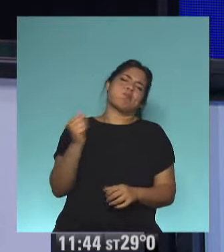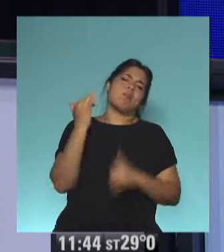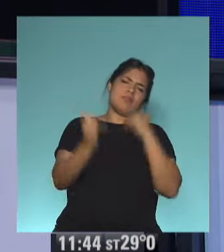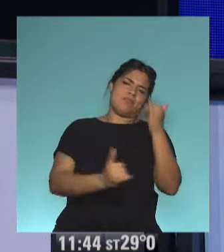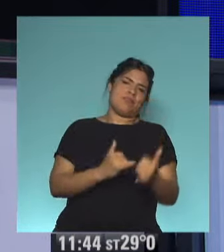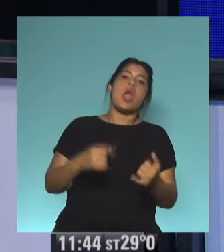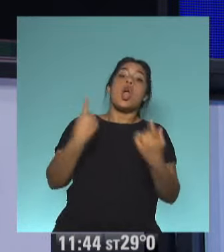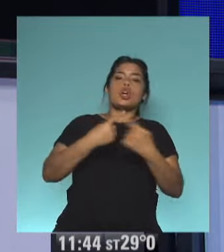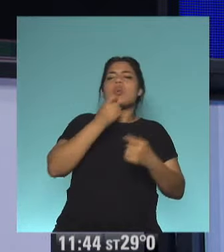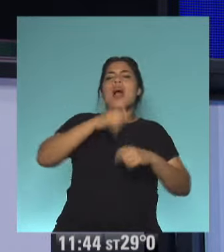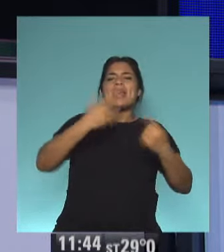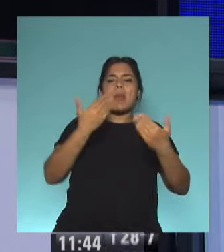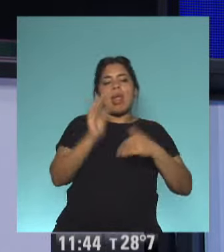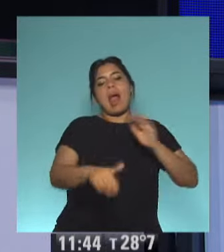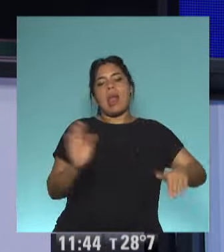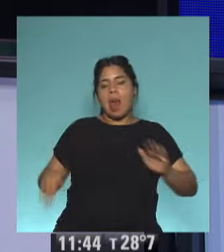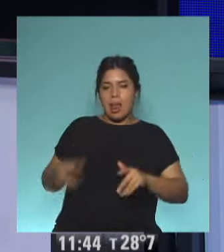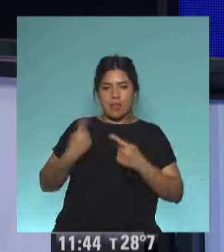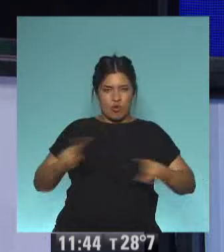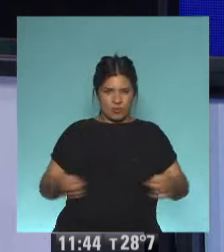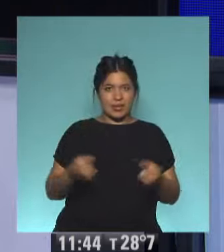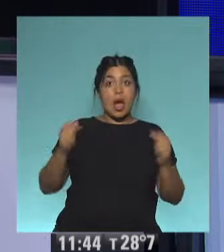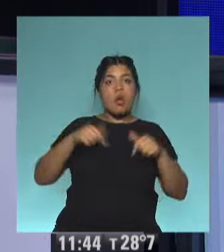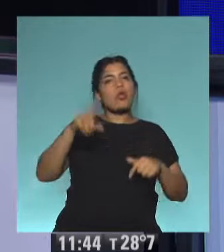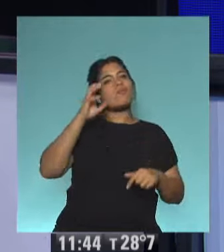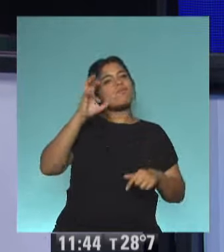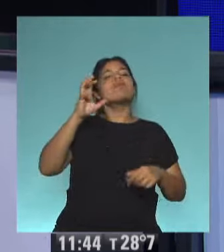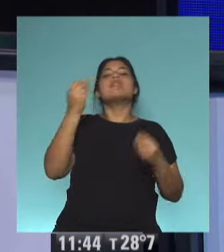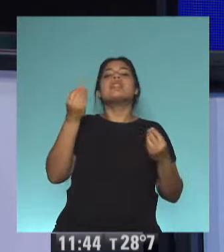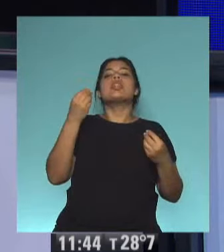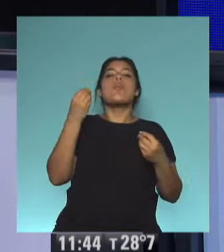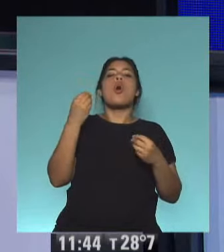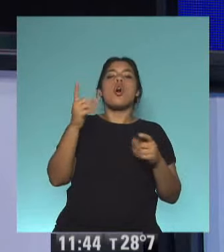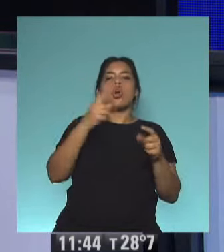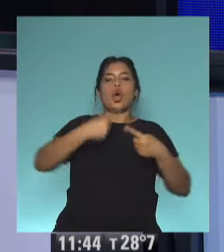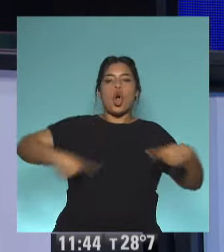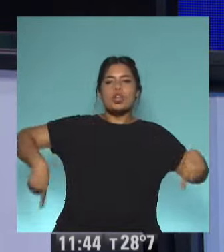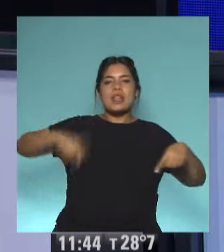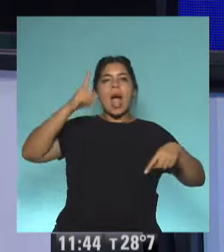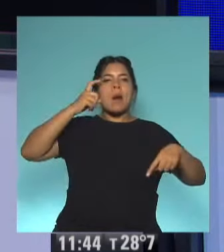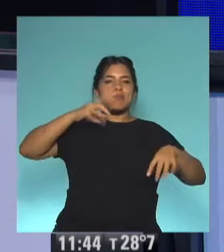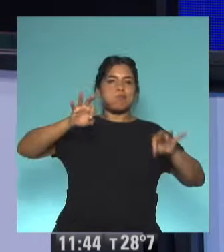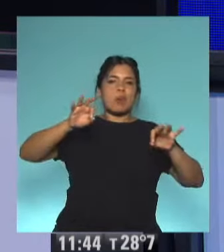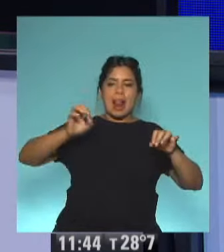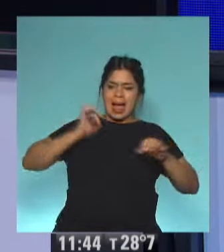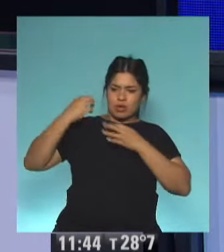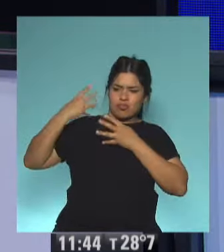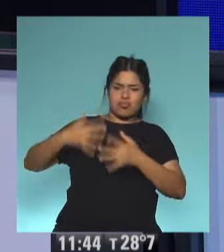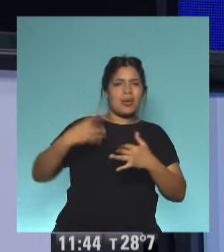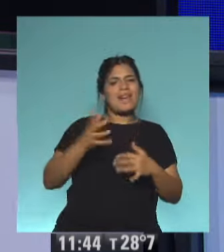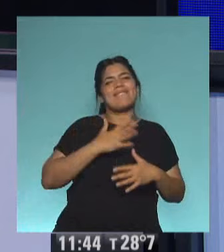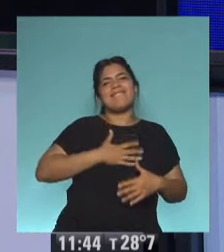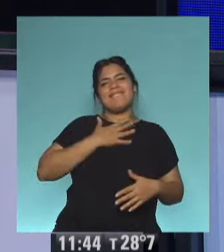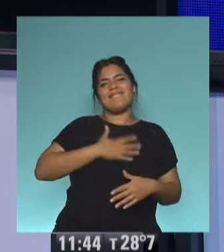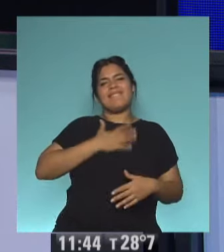música. Uh-huh. El plan de hoy es seguir recordando todo lo que hicimos. Tuvimos un ciclo hermoso. Sí. Yo estoy muy contento realmente con todas las cosas que